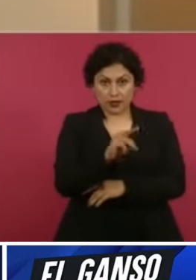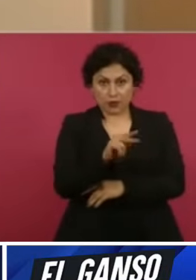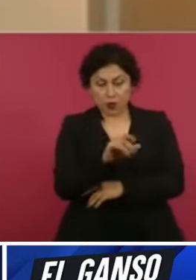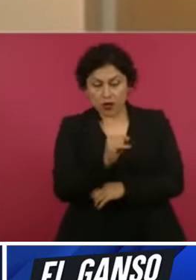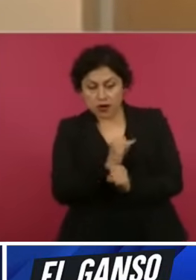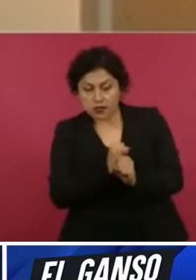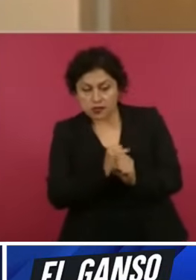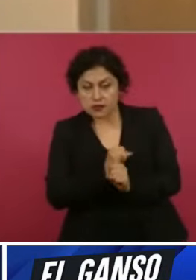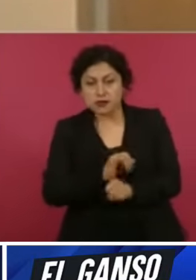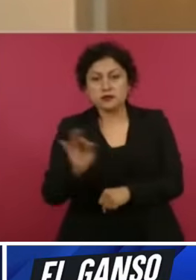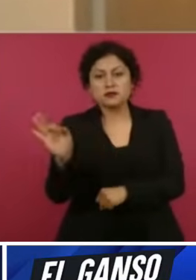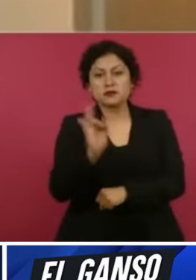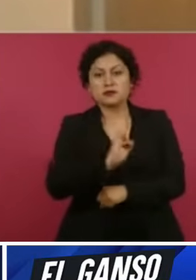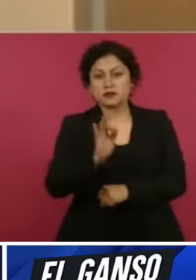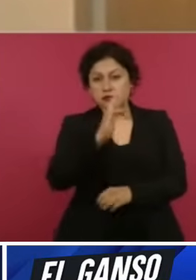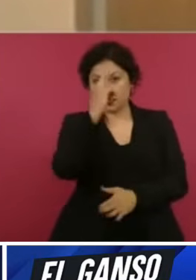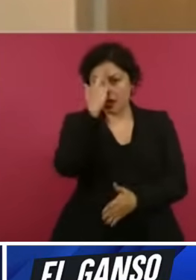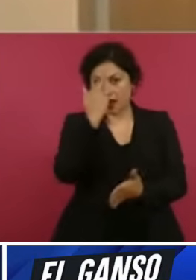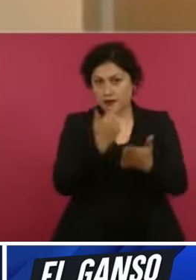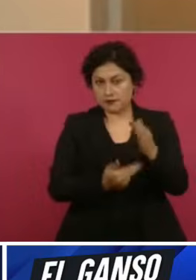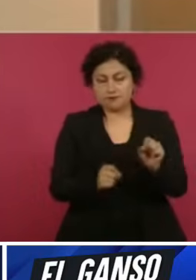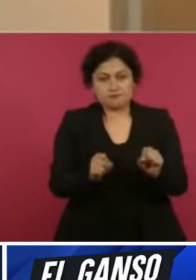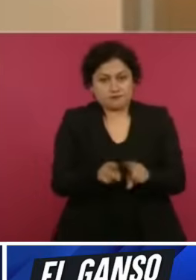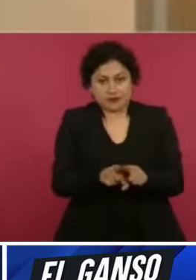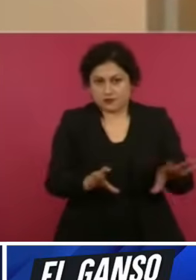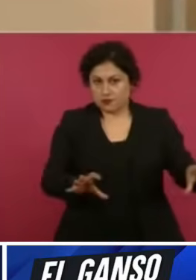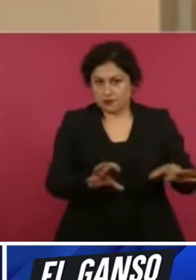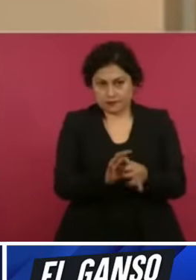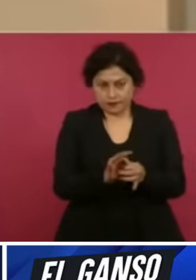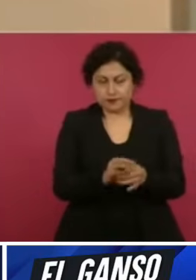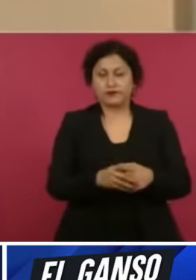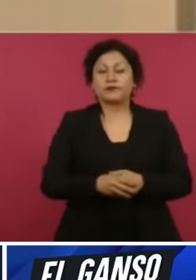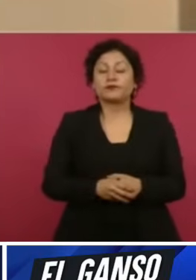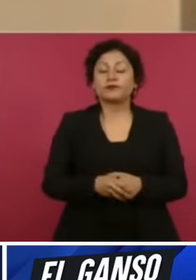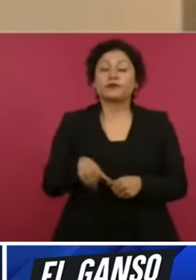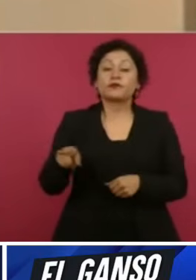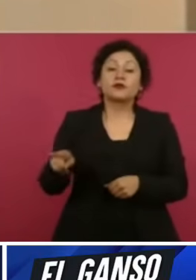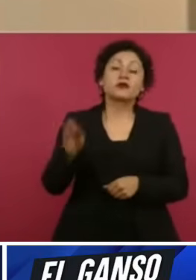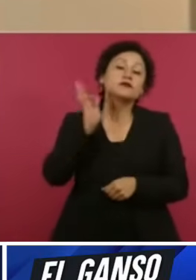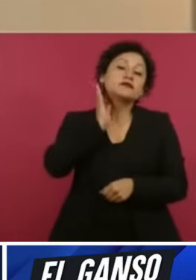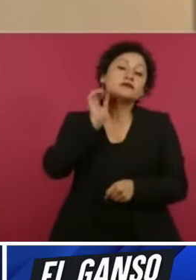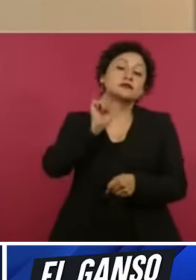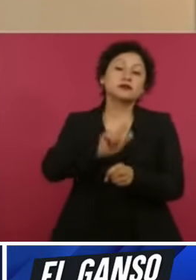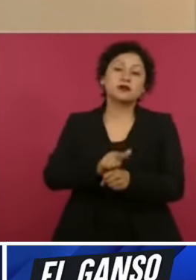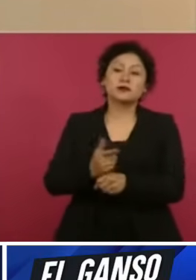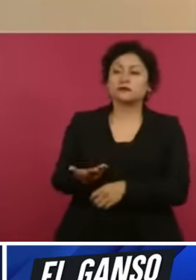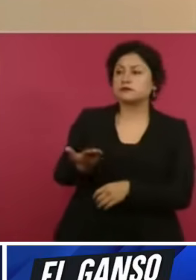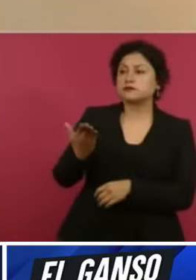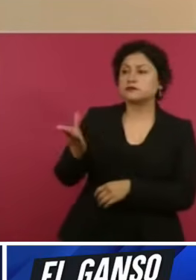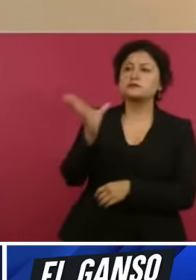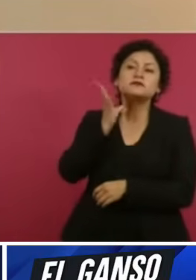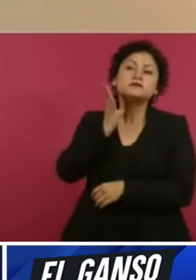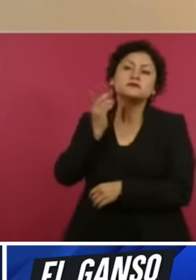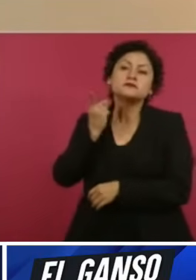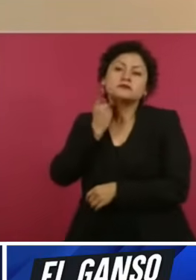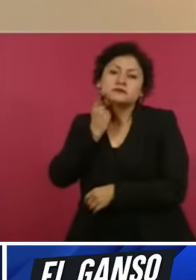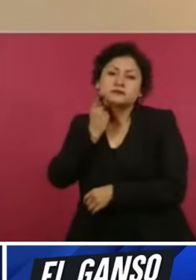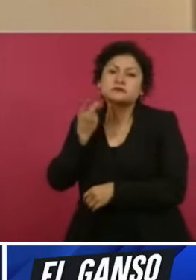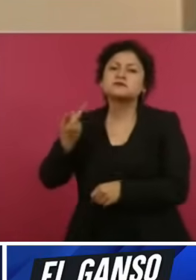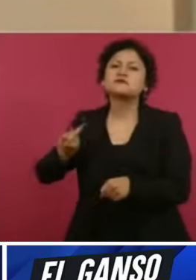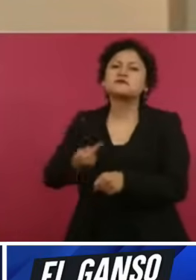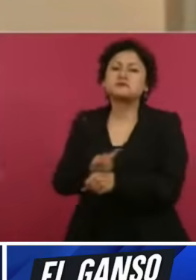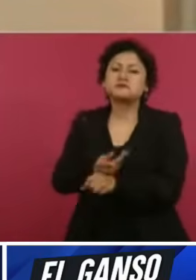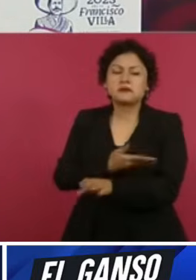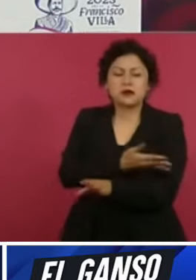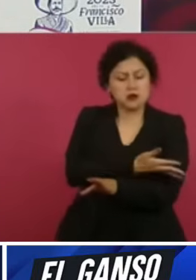hechos delictivos vinculados a los antes mencionados la fiscalía le solicita a la cámara de diputados la declaratoria de